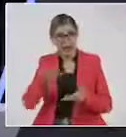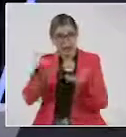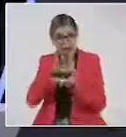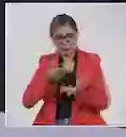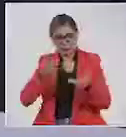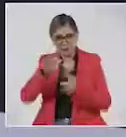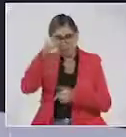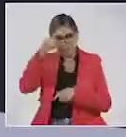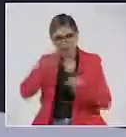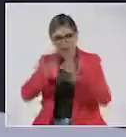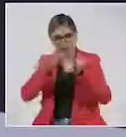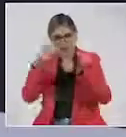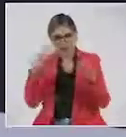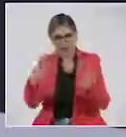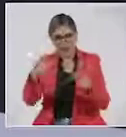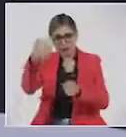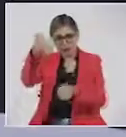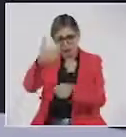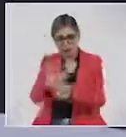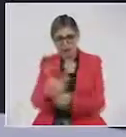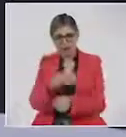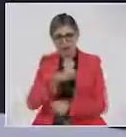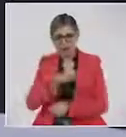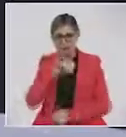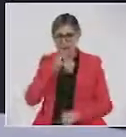para que conozcan el proyecto, se acerquen y podamos